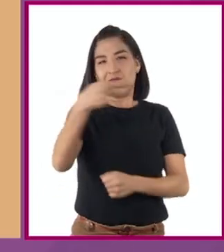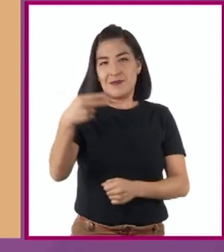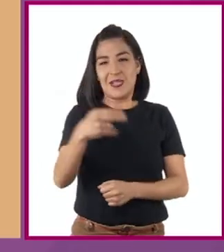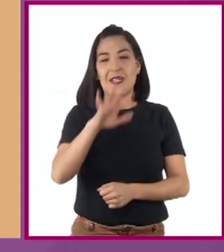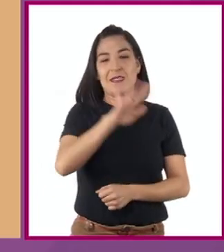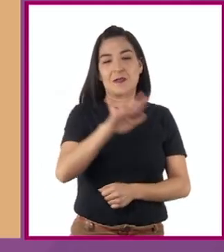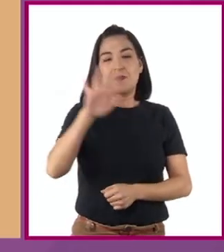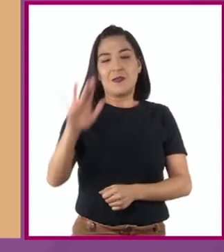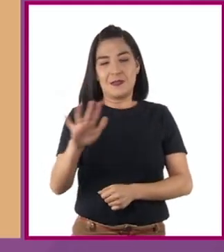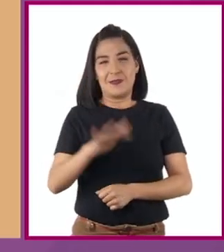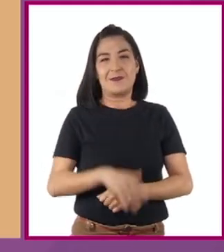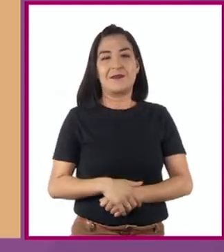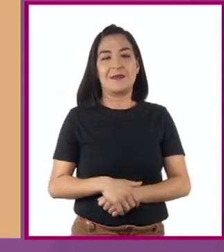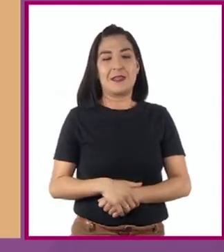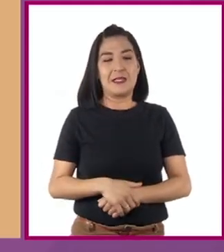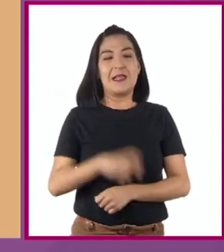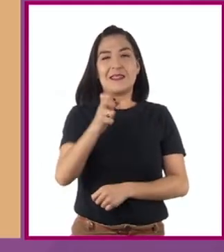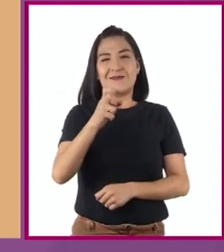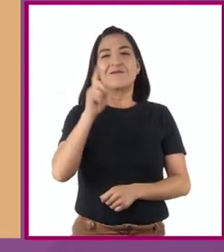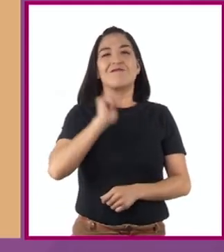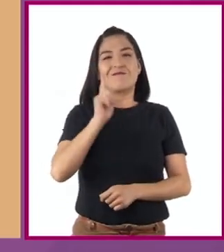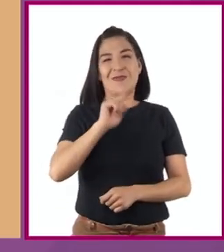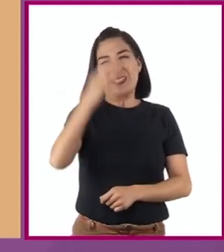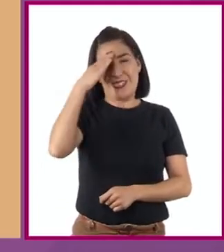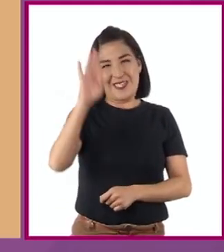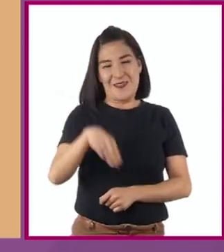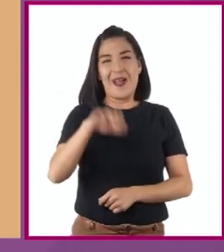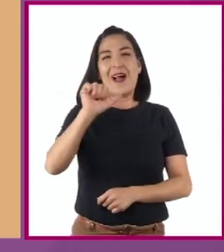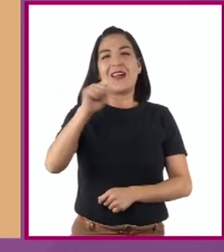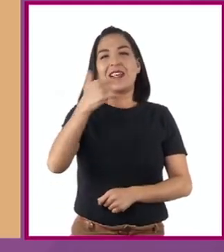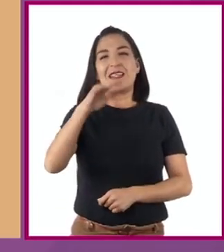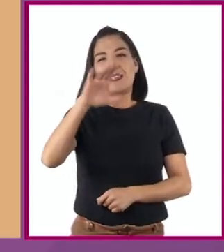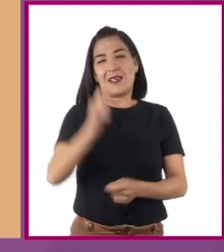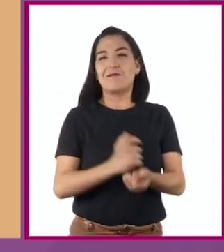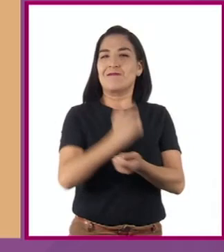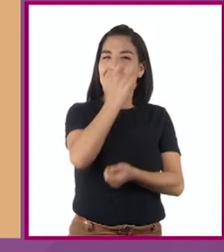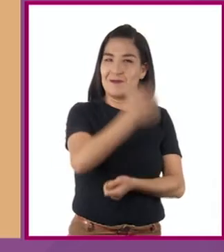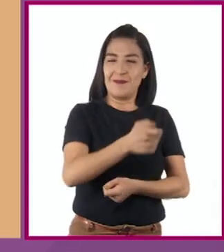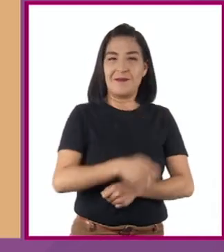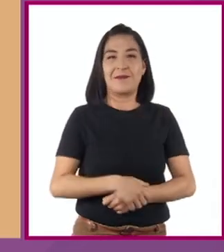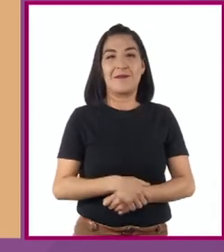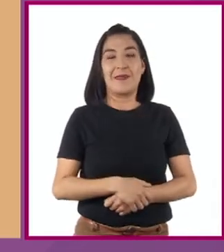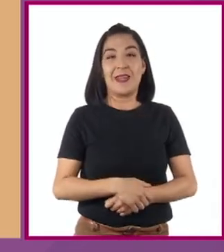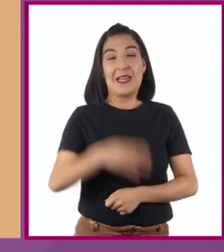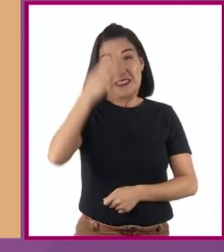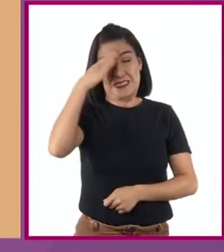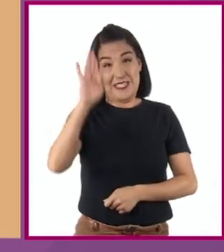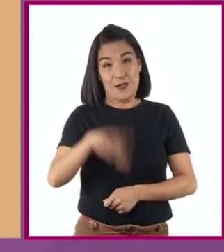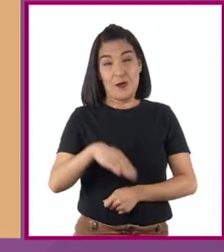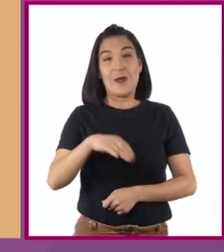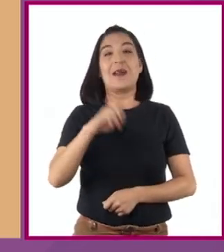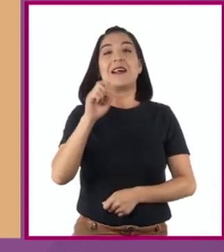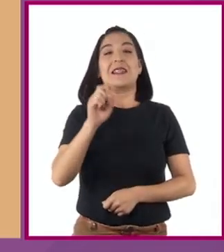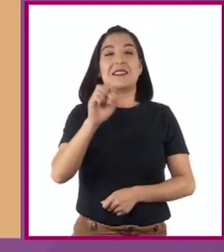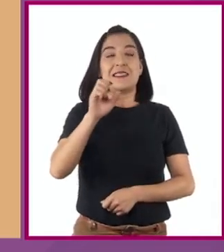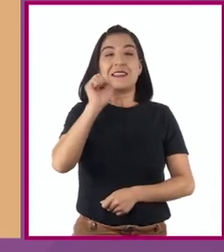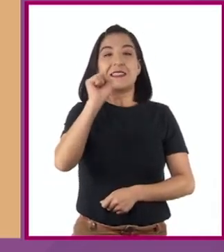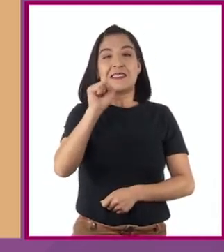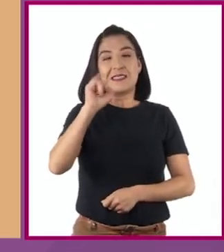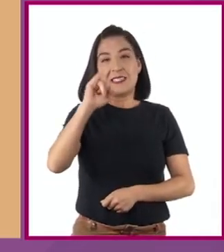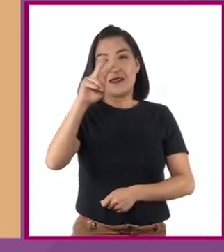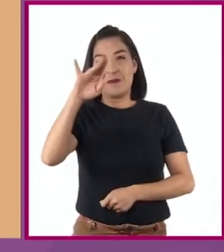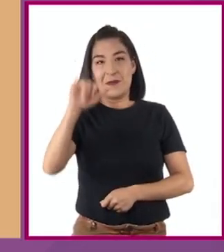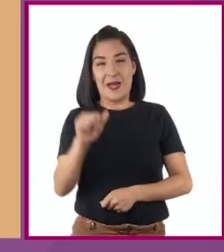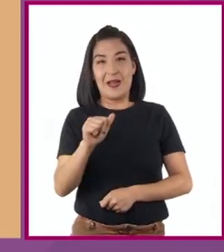a 55, que es lo que la señora Angélica pagó. La señora Silvia pagó 50